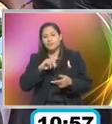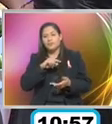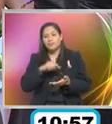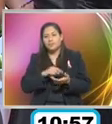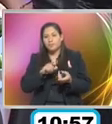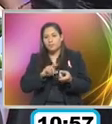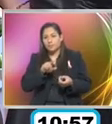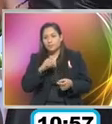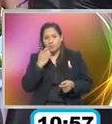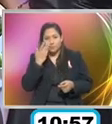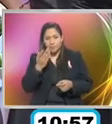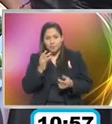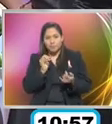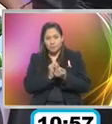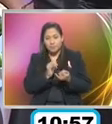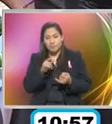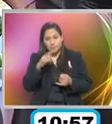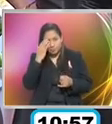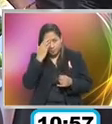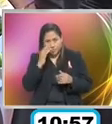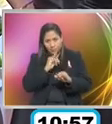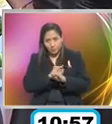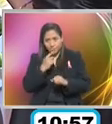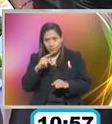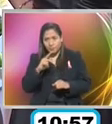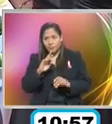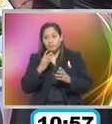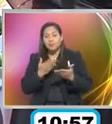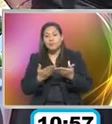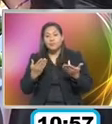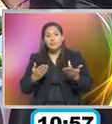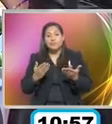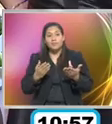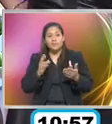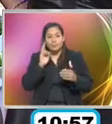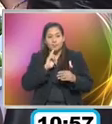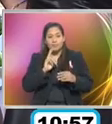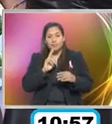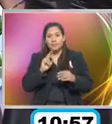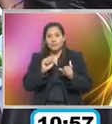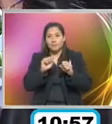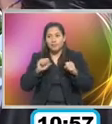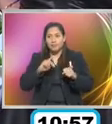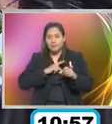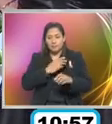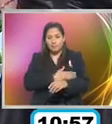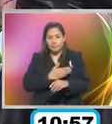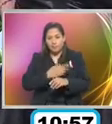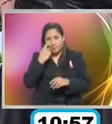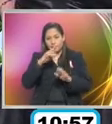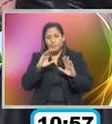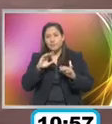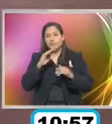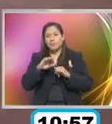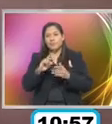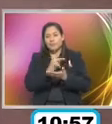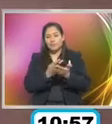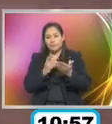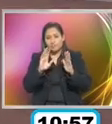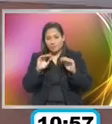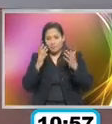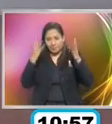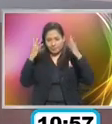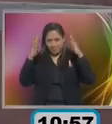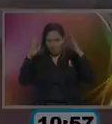ustedes también los quieran. Ya conocen sus redes sociales, pero ahora vamos a la sala con mis compañeros para despedir el programa.